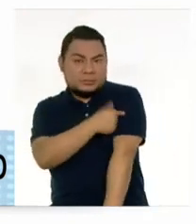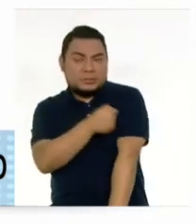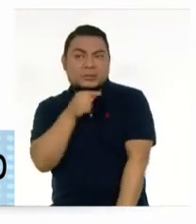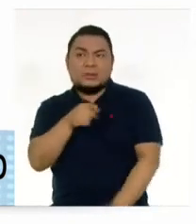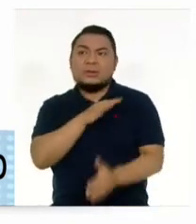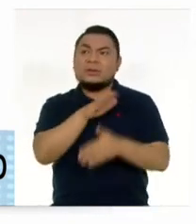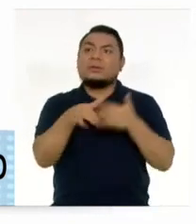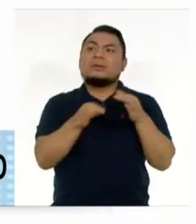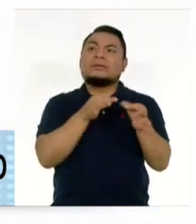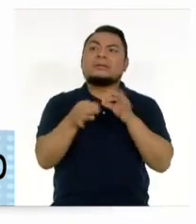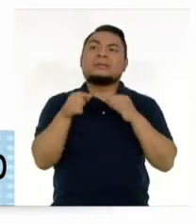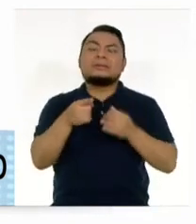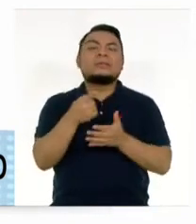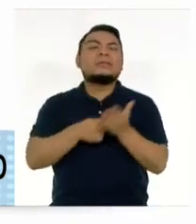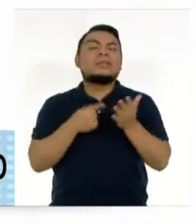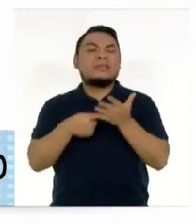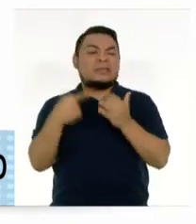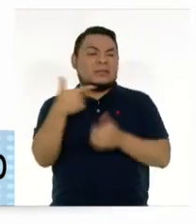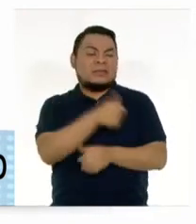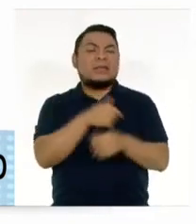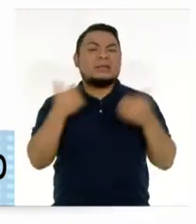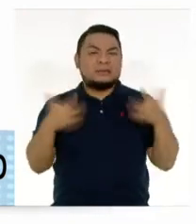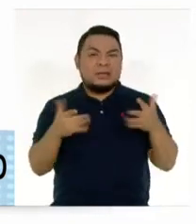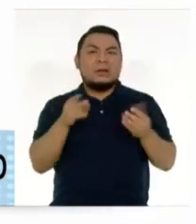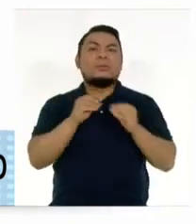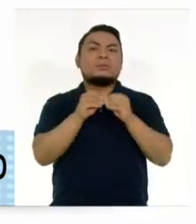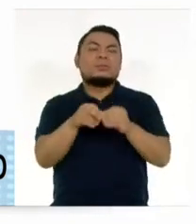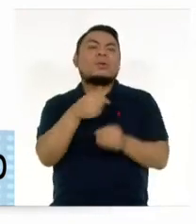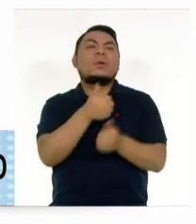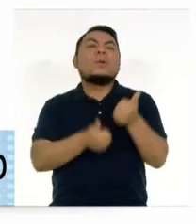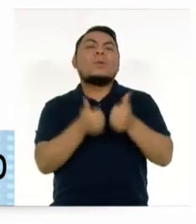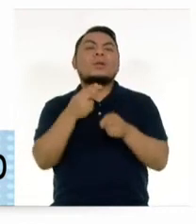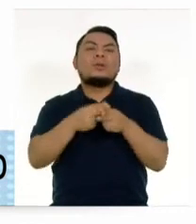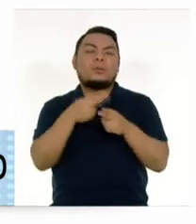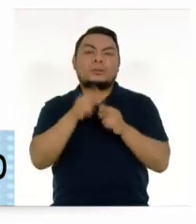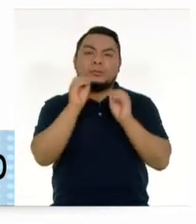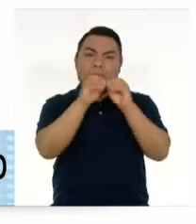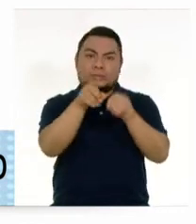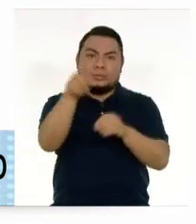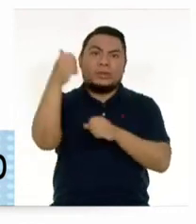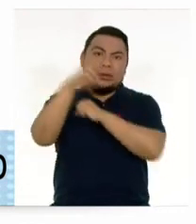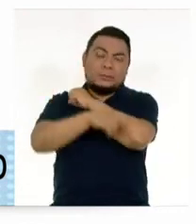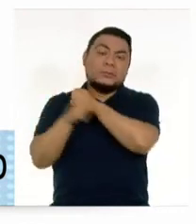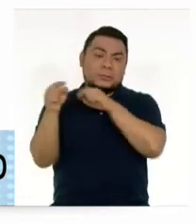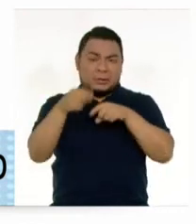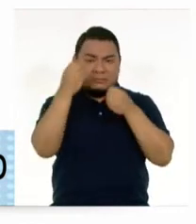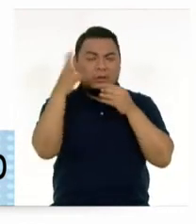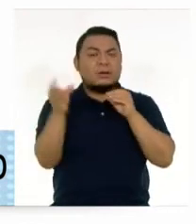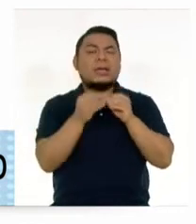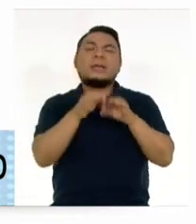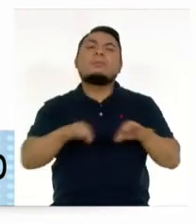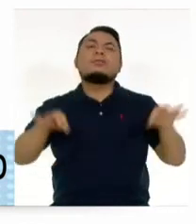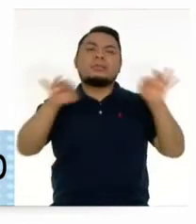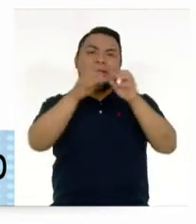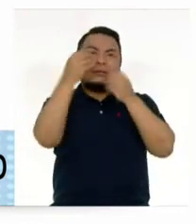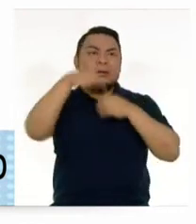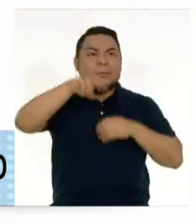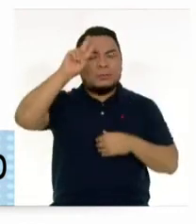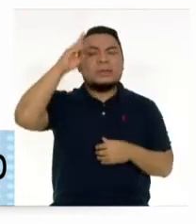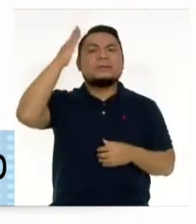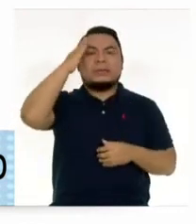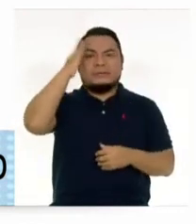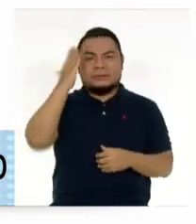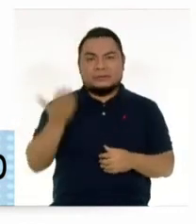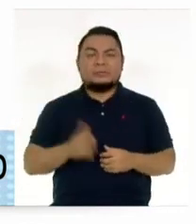los detalles de qué tipo de vacuna se ha colocado, ¿no? Así que ya lo sabe, es una información sumamente importante.